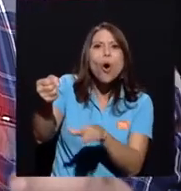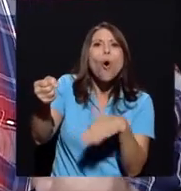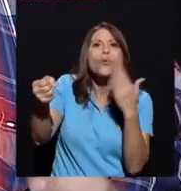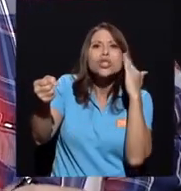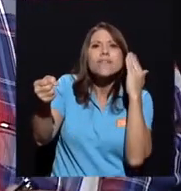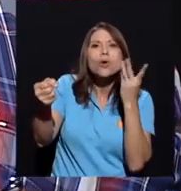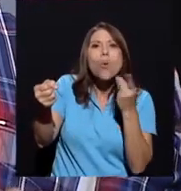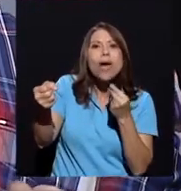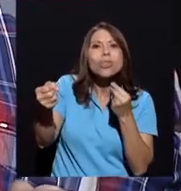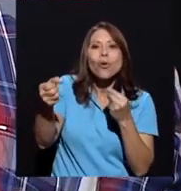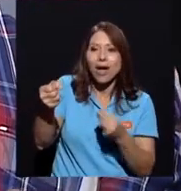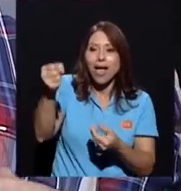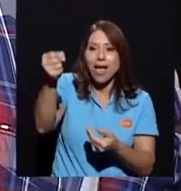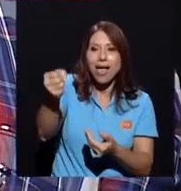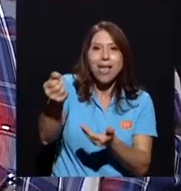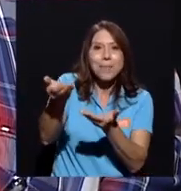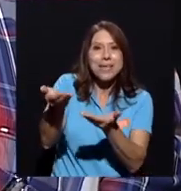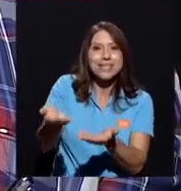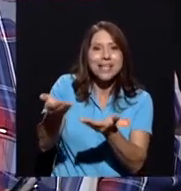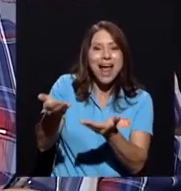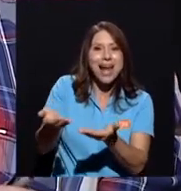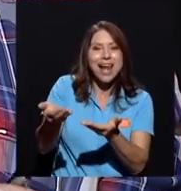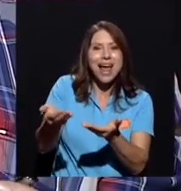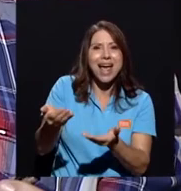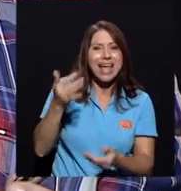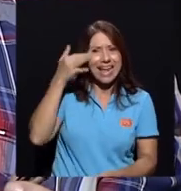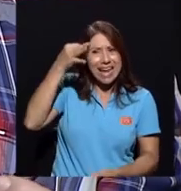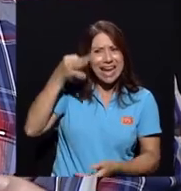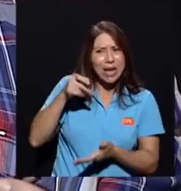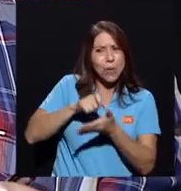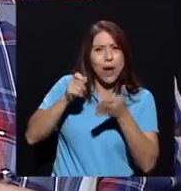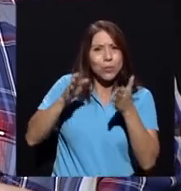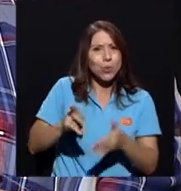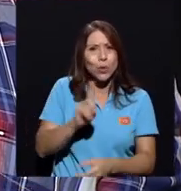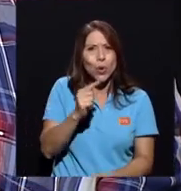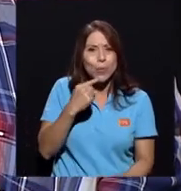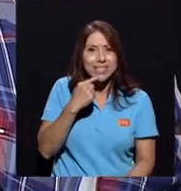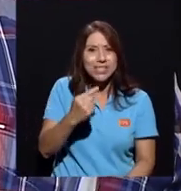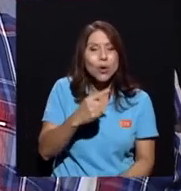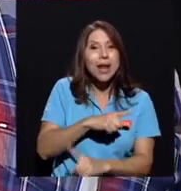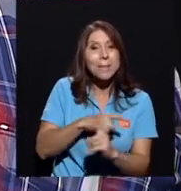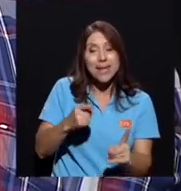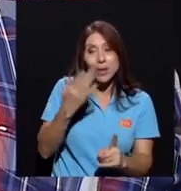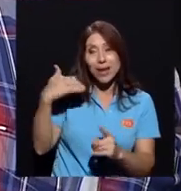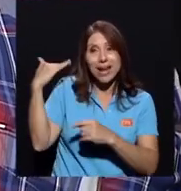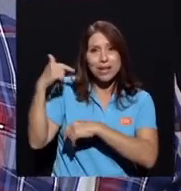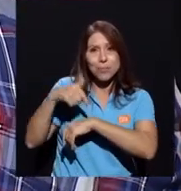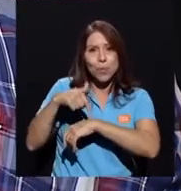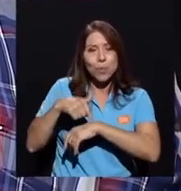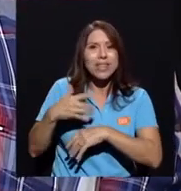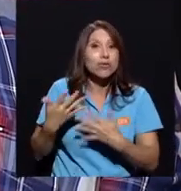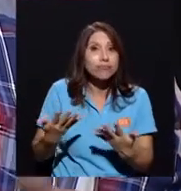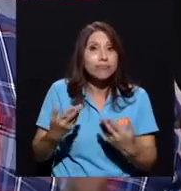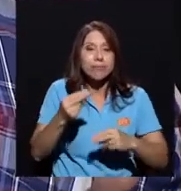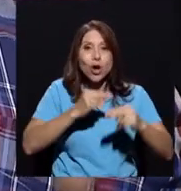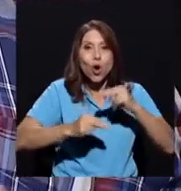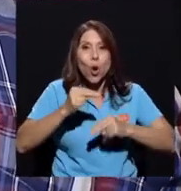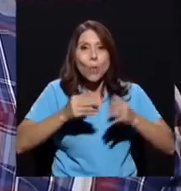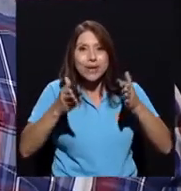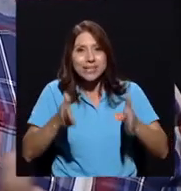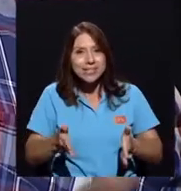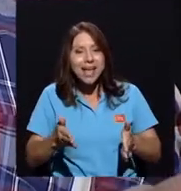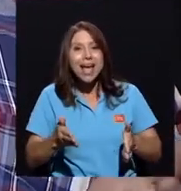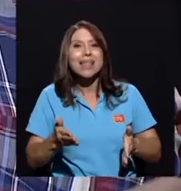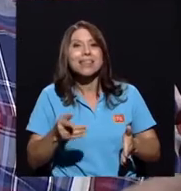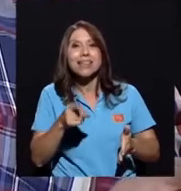y que por cierto creo que él no lo menciona pero uno de los temas en esas épocas era que claro los comerciantes algunos